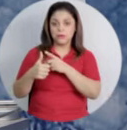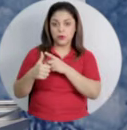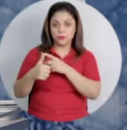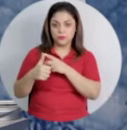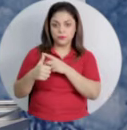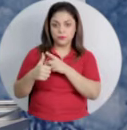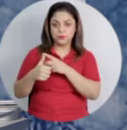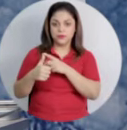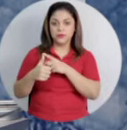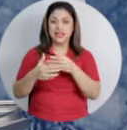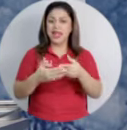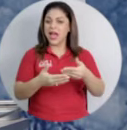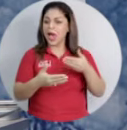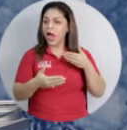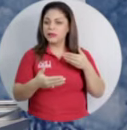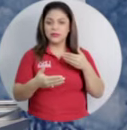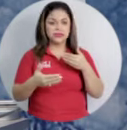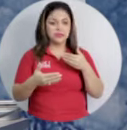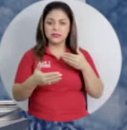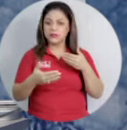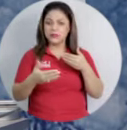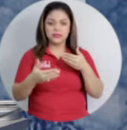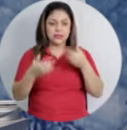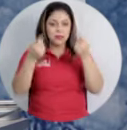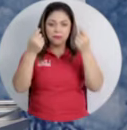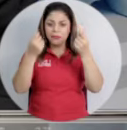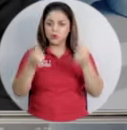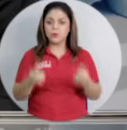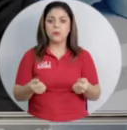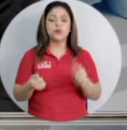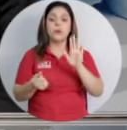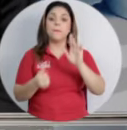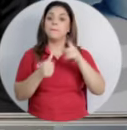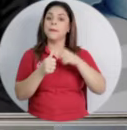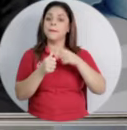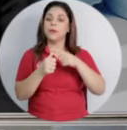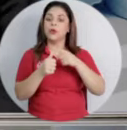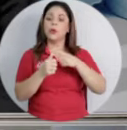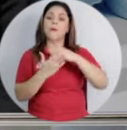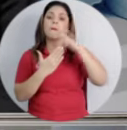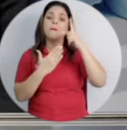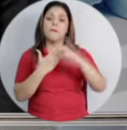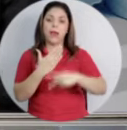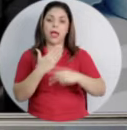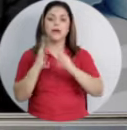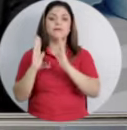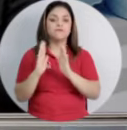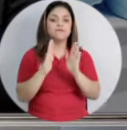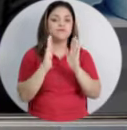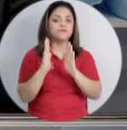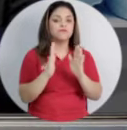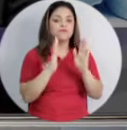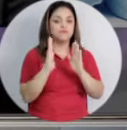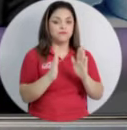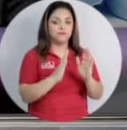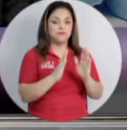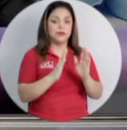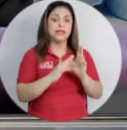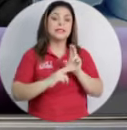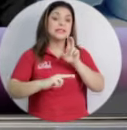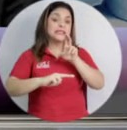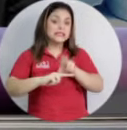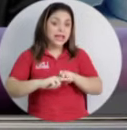que antes de hacer un presupuesto, o sea, no es hacerlo por hacerlo, es que hay que planificar primero. Y eso significa que nos sentemos, a ver,